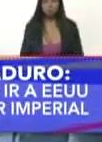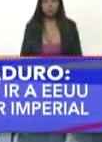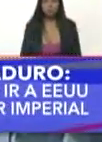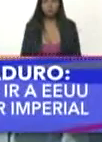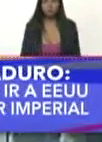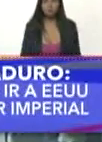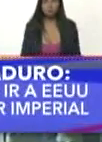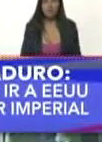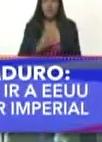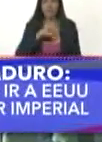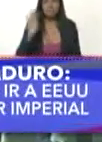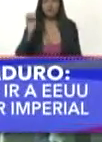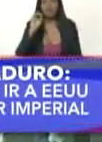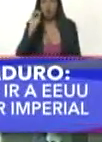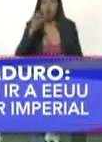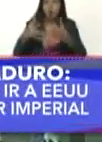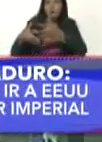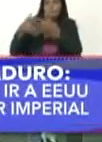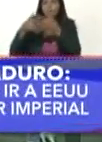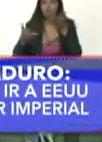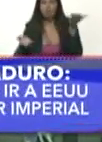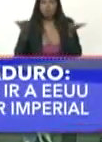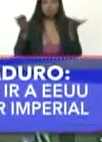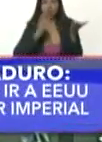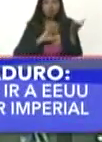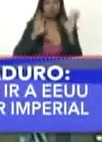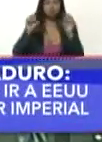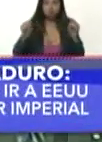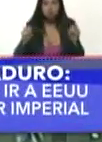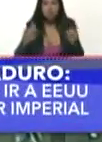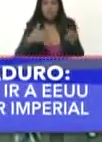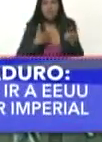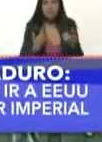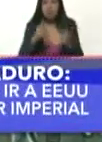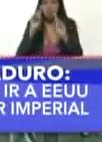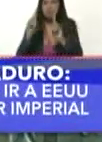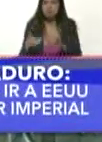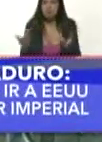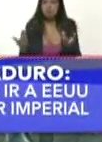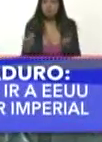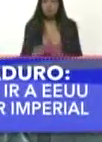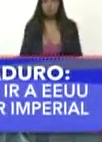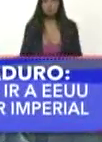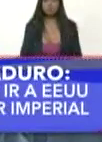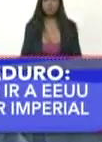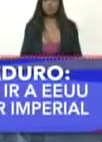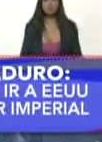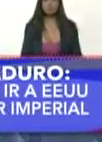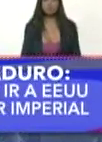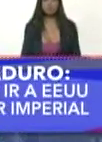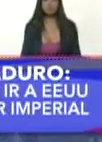¿La patria o el imperio? Tomemos partido, señores oficiales.